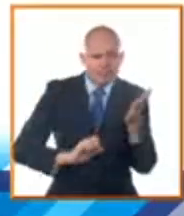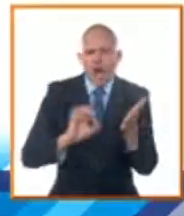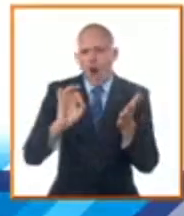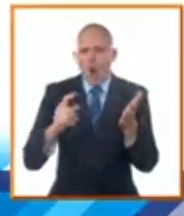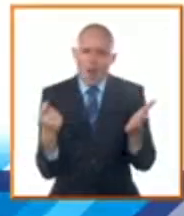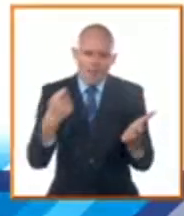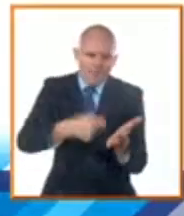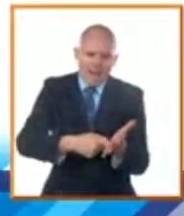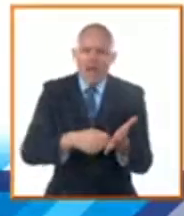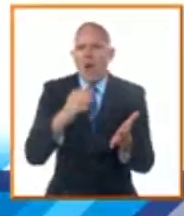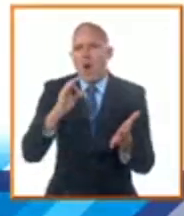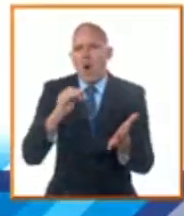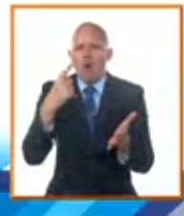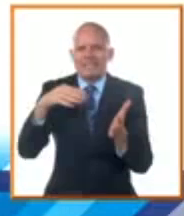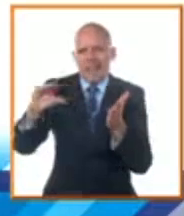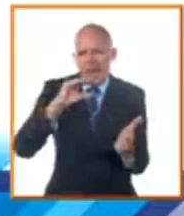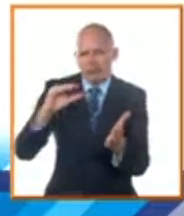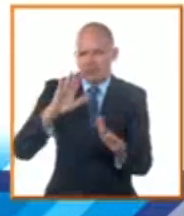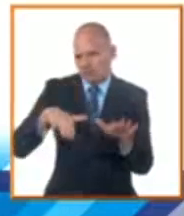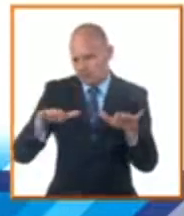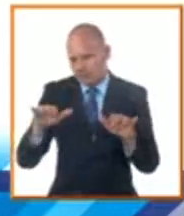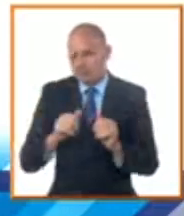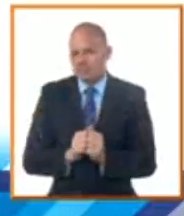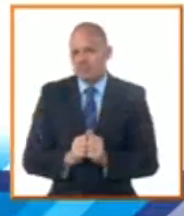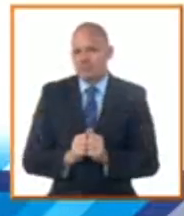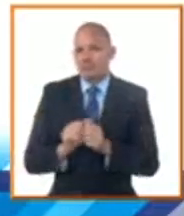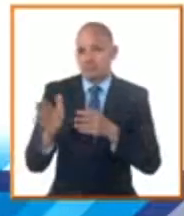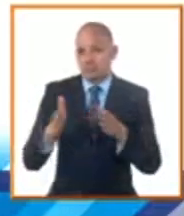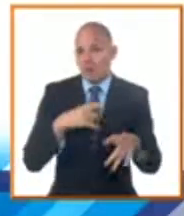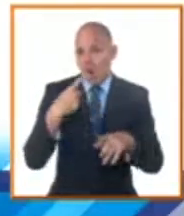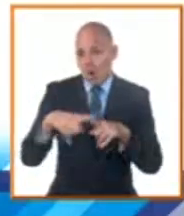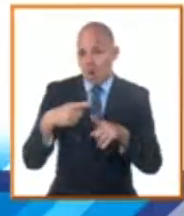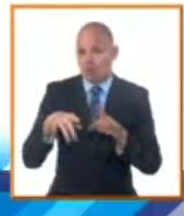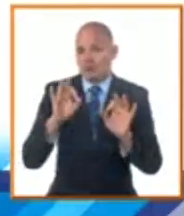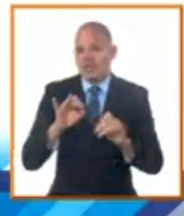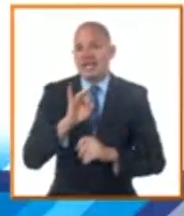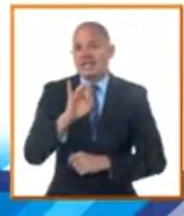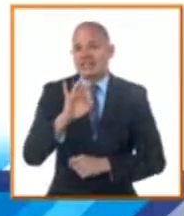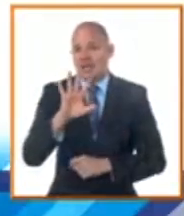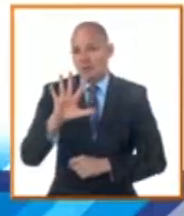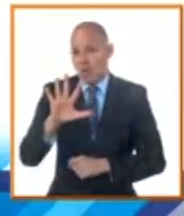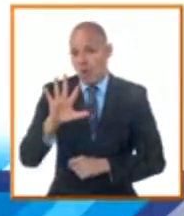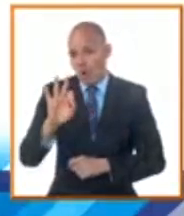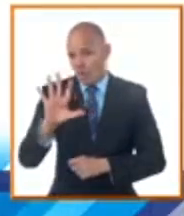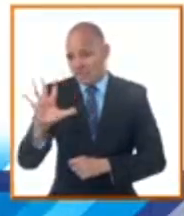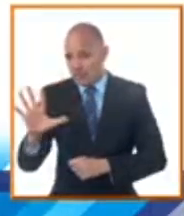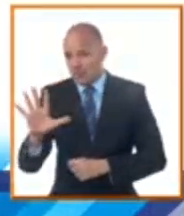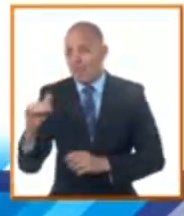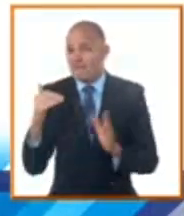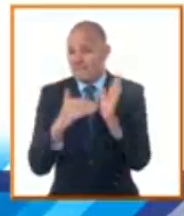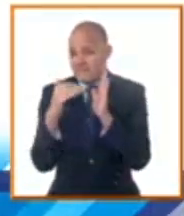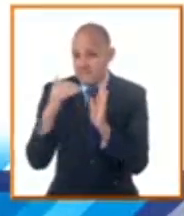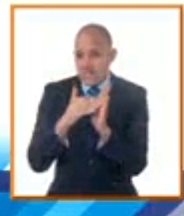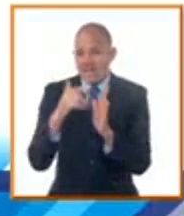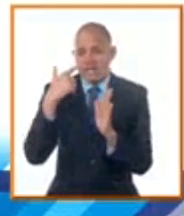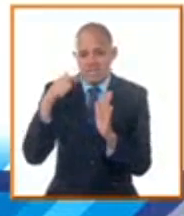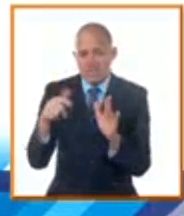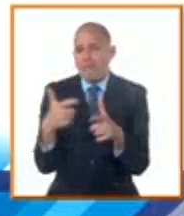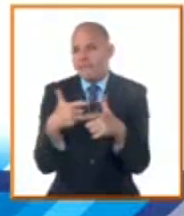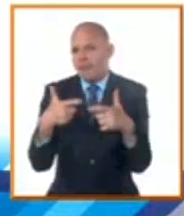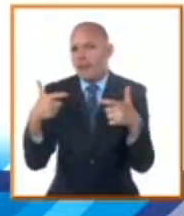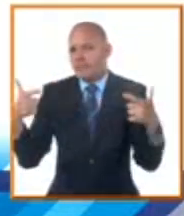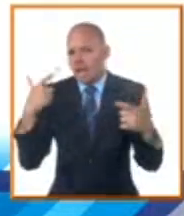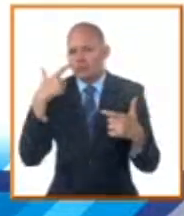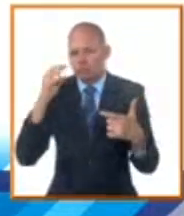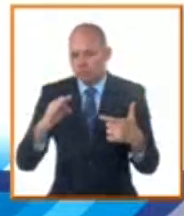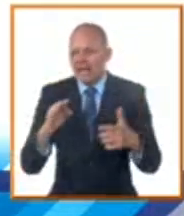en el 2021. Pero esa tendencia también se mantiene en relación al 2020. Es una tendencia que vamos teniendo, yo diría, en los